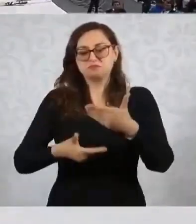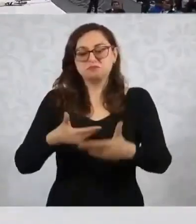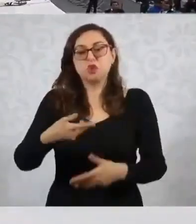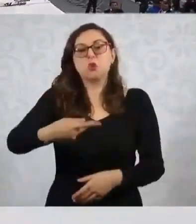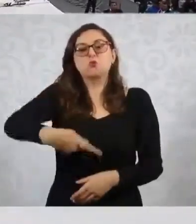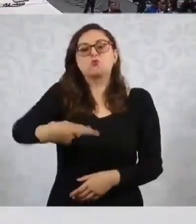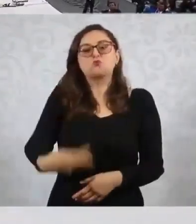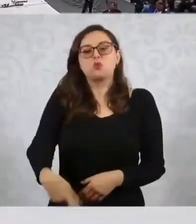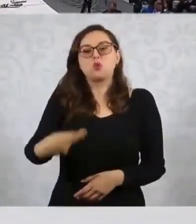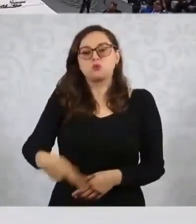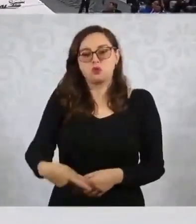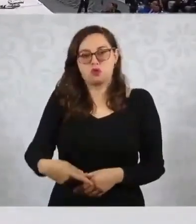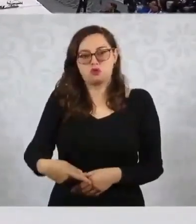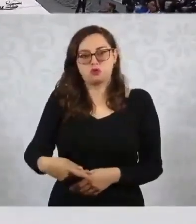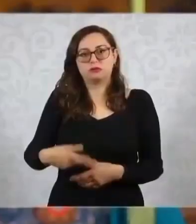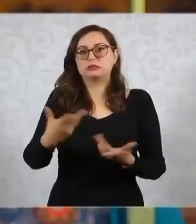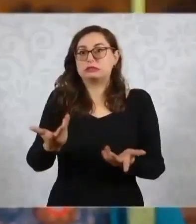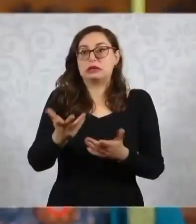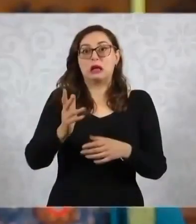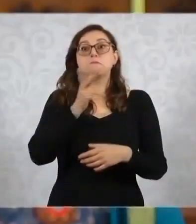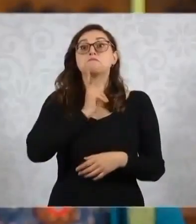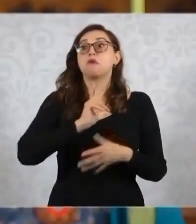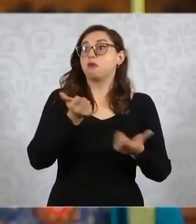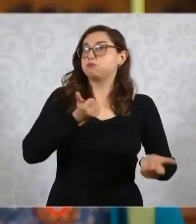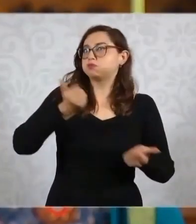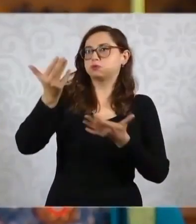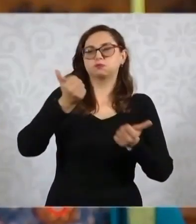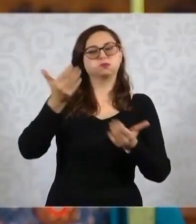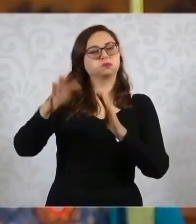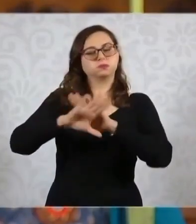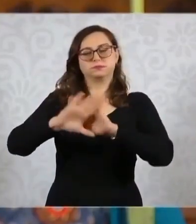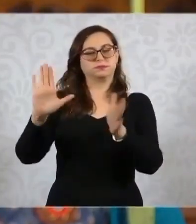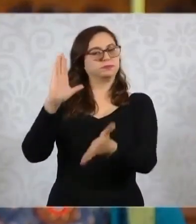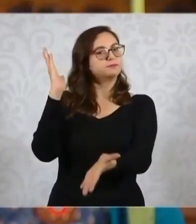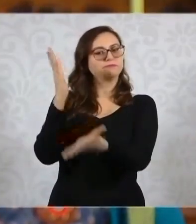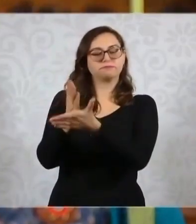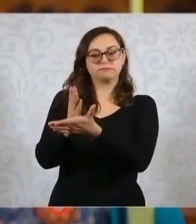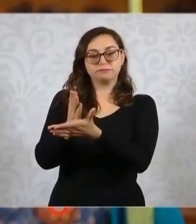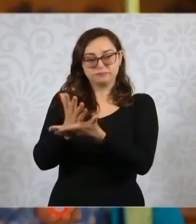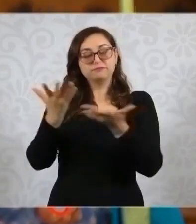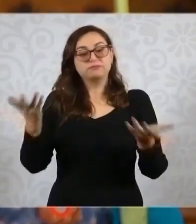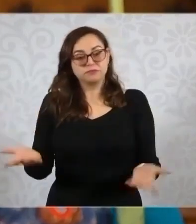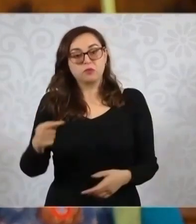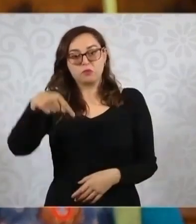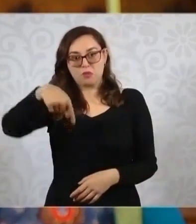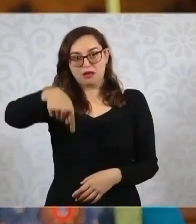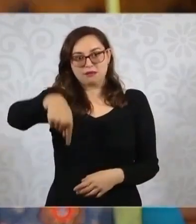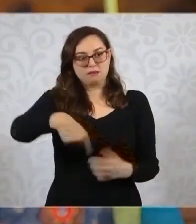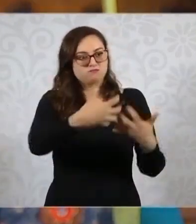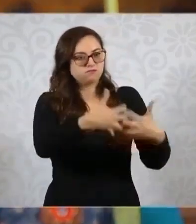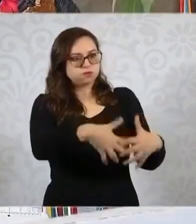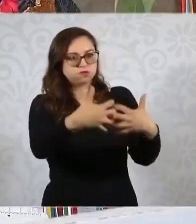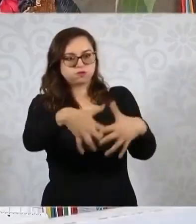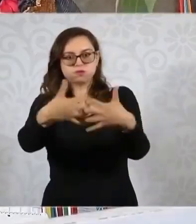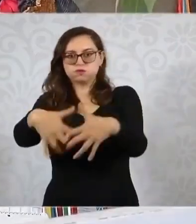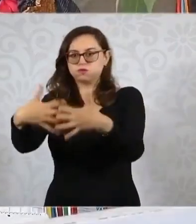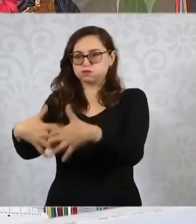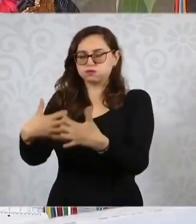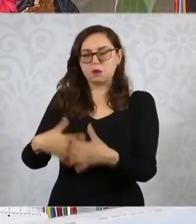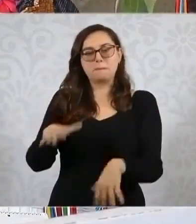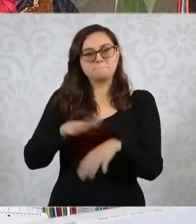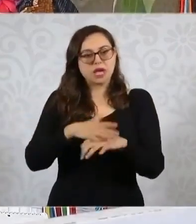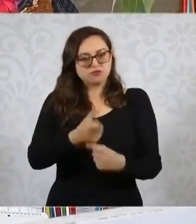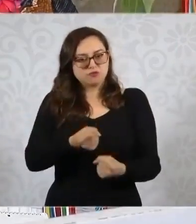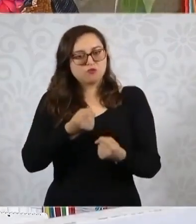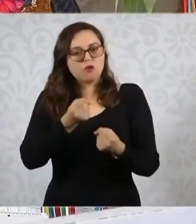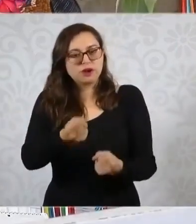consumo nacional, no la exportación. Para eso el fortalecimiento de nuestras refinerías. Este